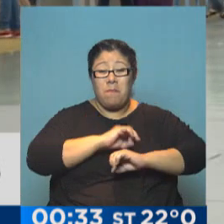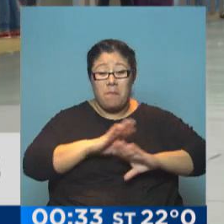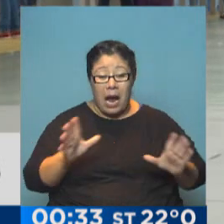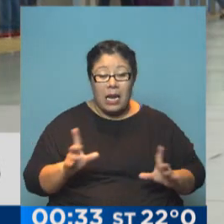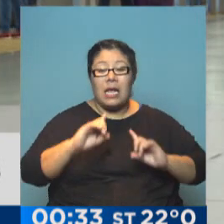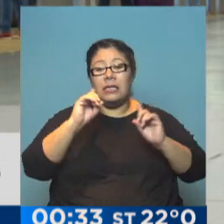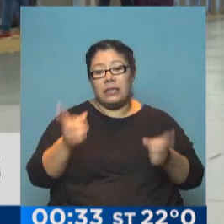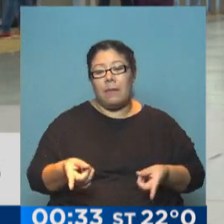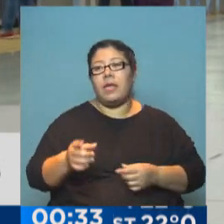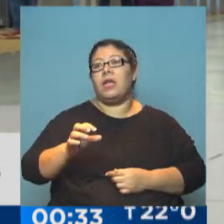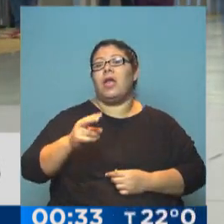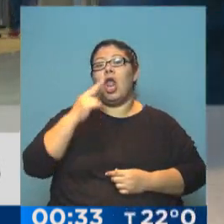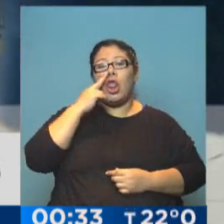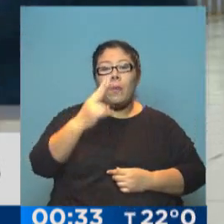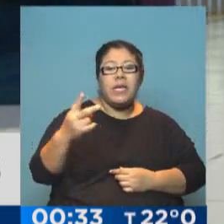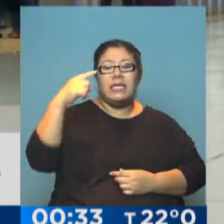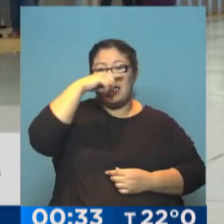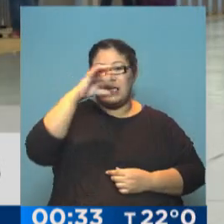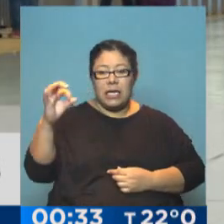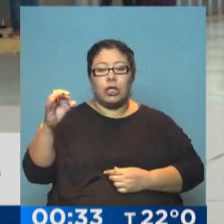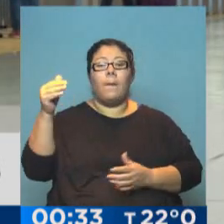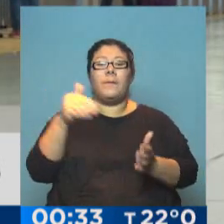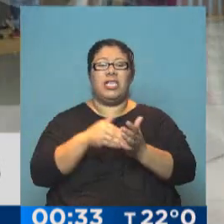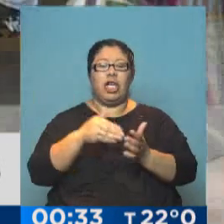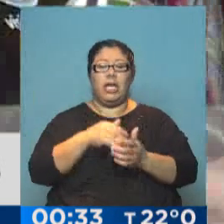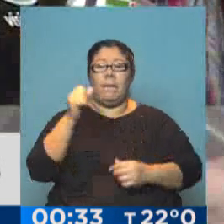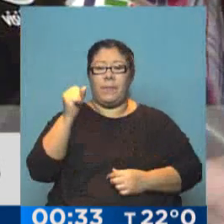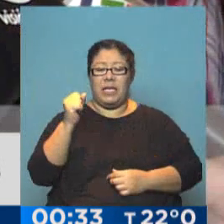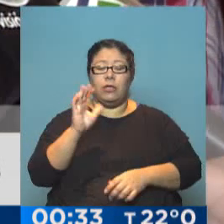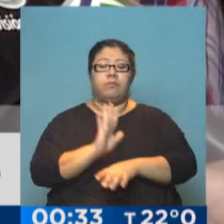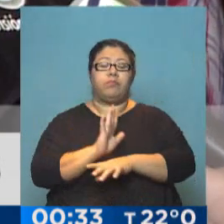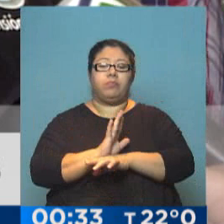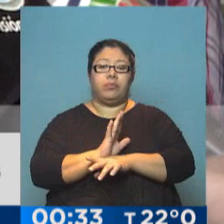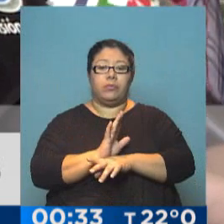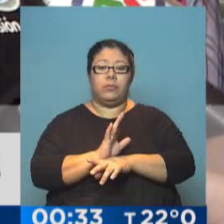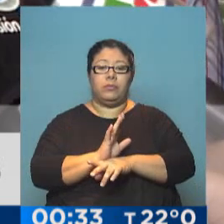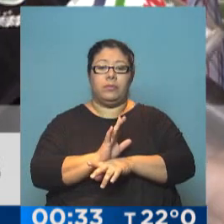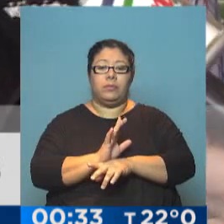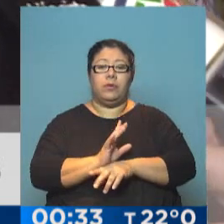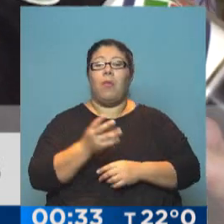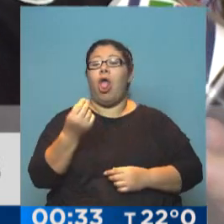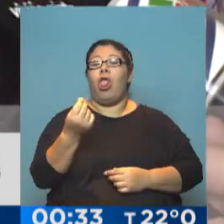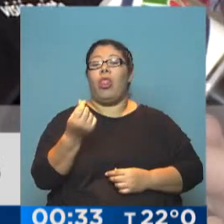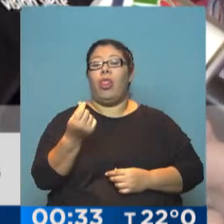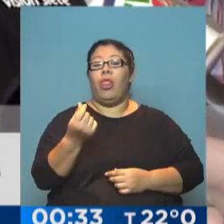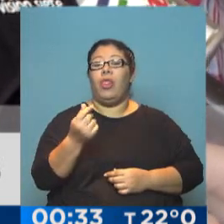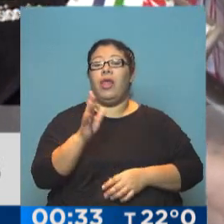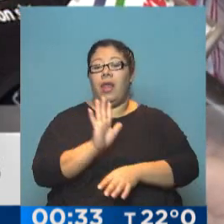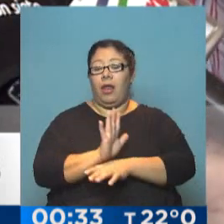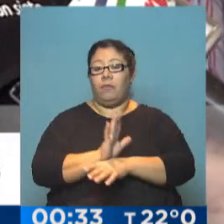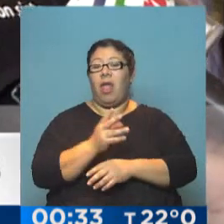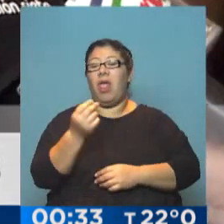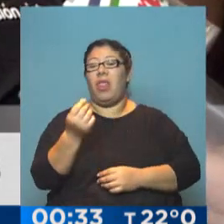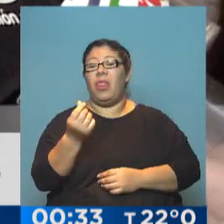se hicieron con 2.700 millones de pesos, compensación tarifaria lo llaman ellos, lo que nosotros definimos como dinero que bien usado y